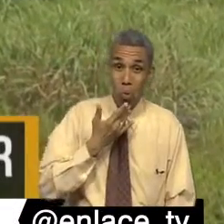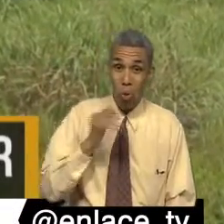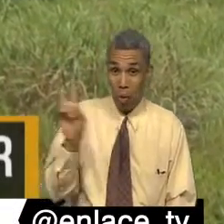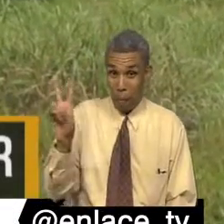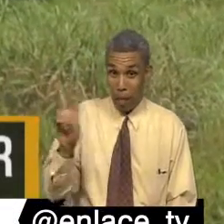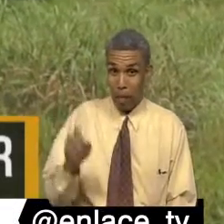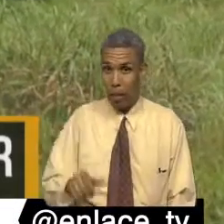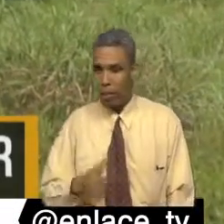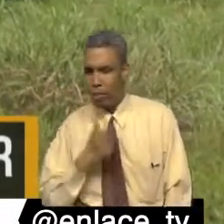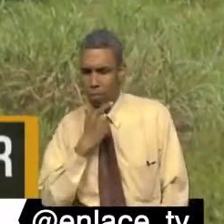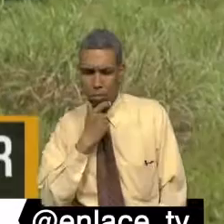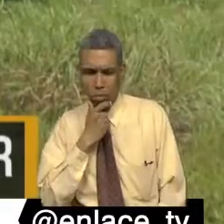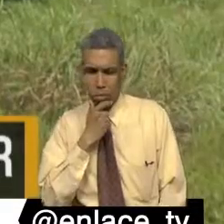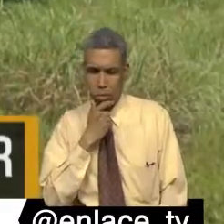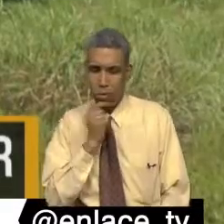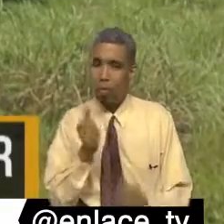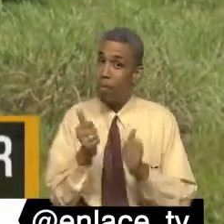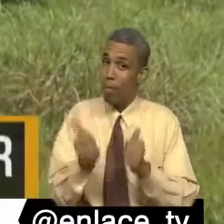la alta